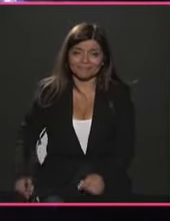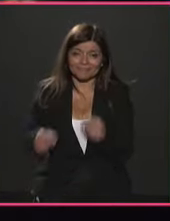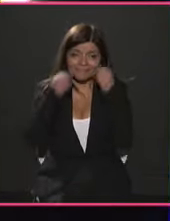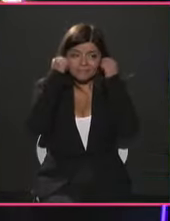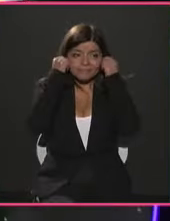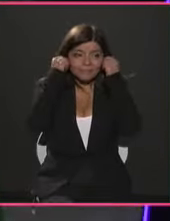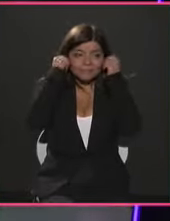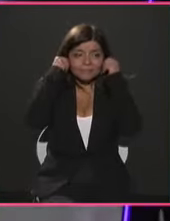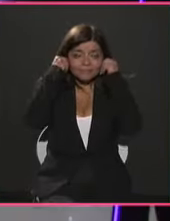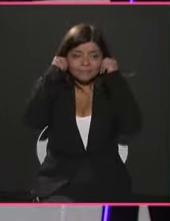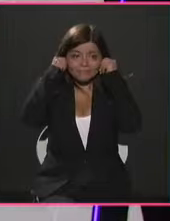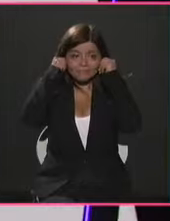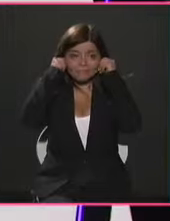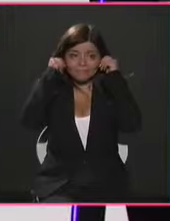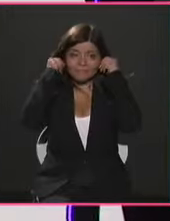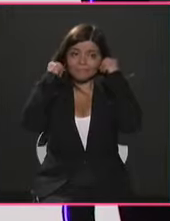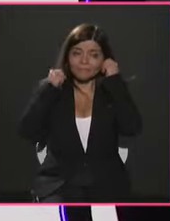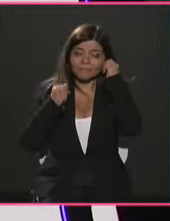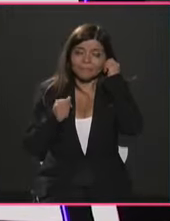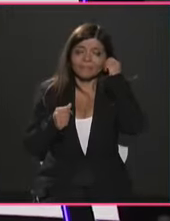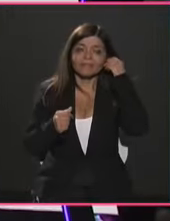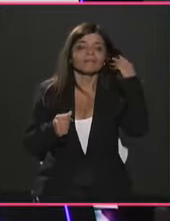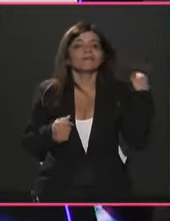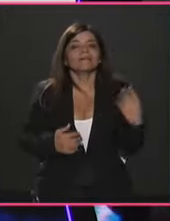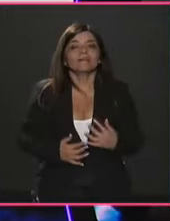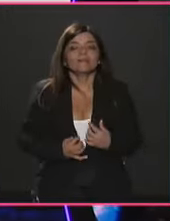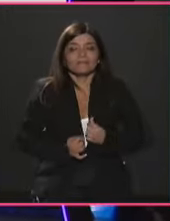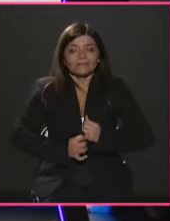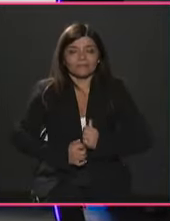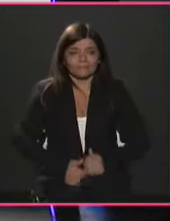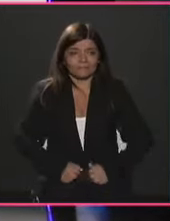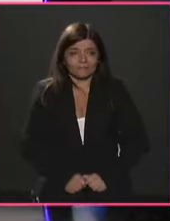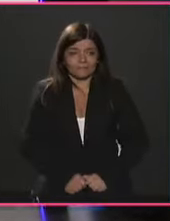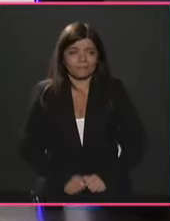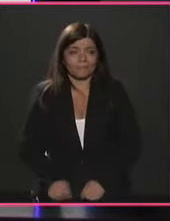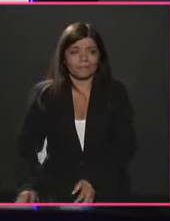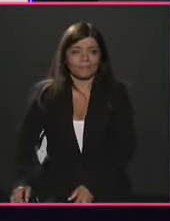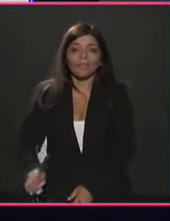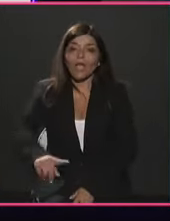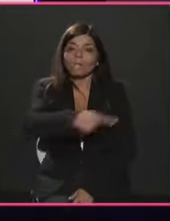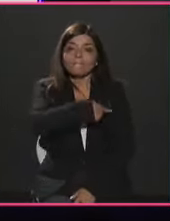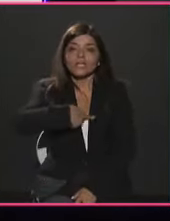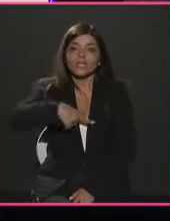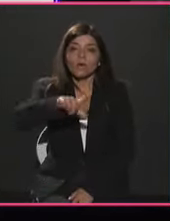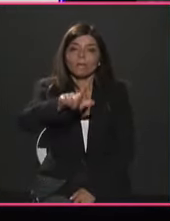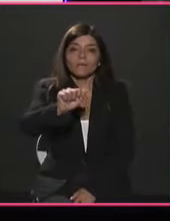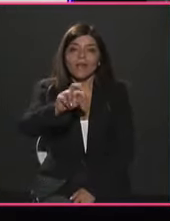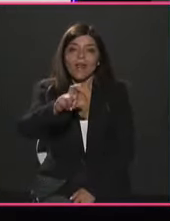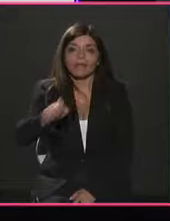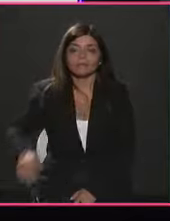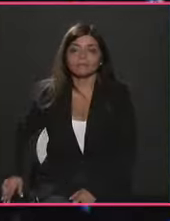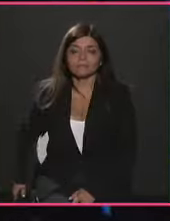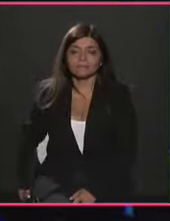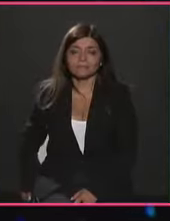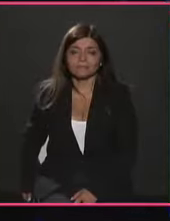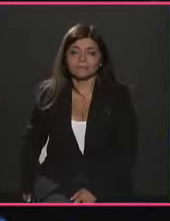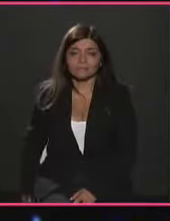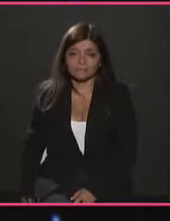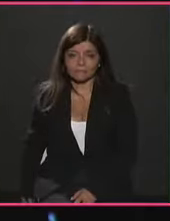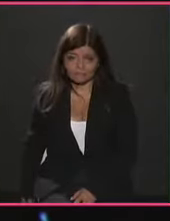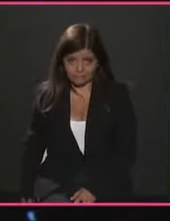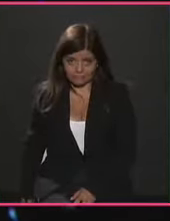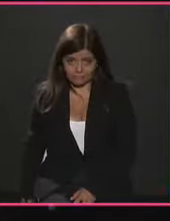buenas tardes Soy Lara y estoy muy feliz de estar aquí y estoy disfrutando de mi tiempo en Chile mucho